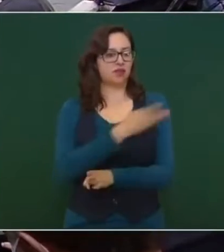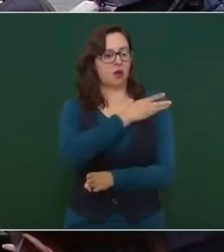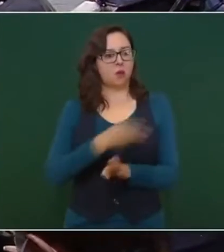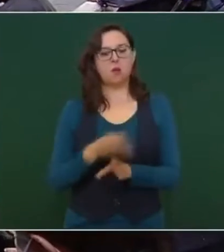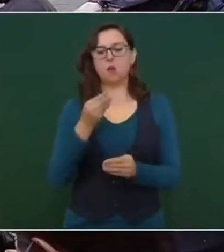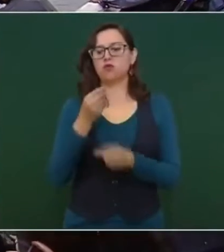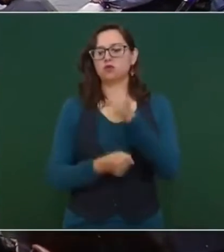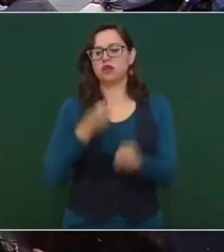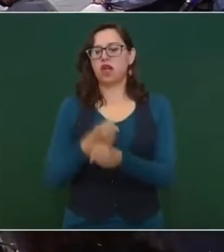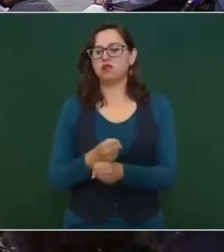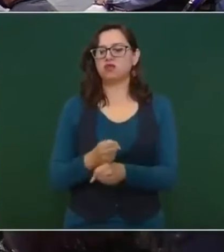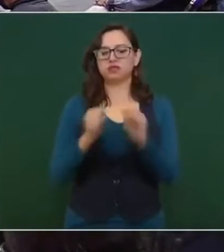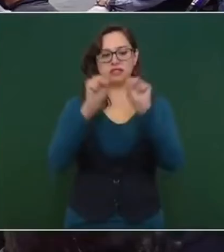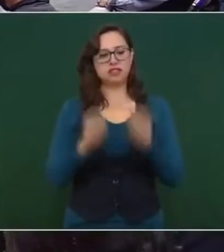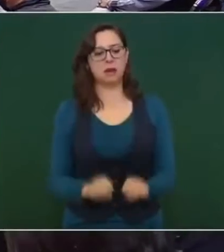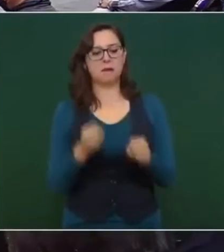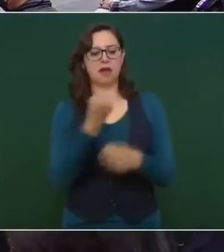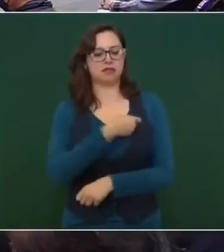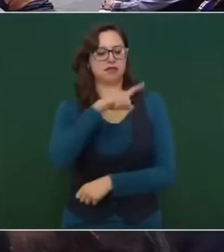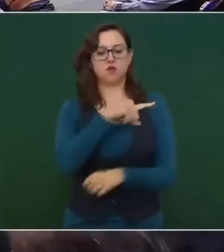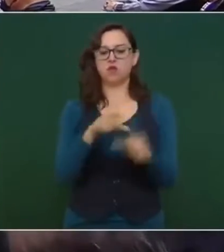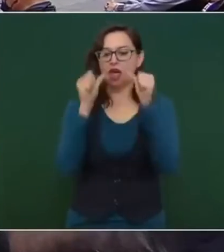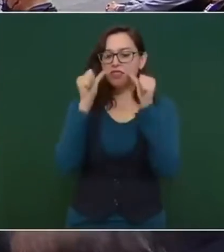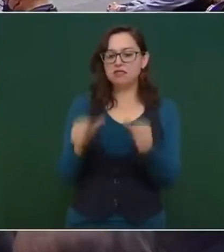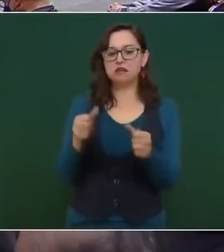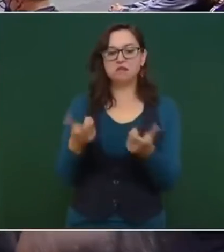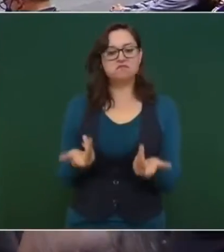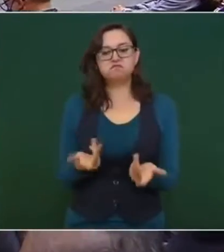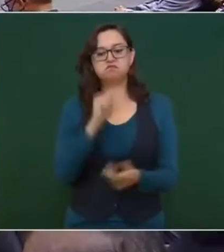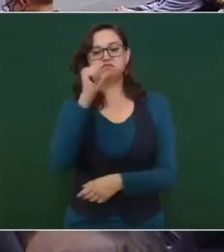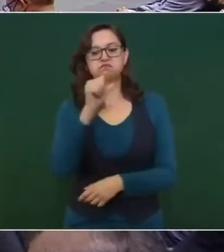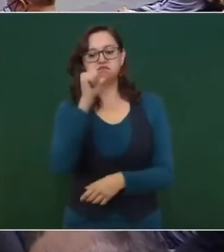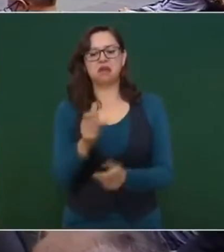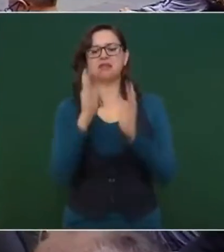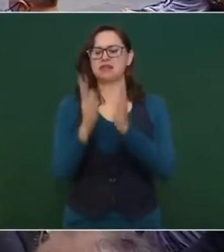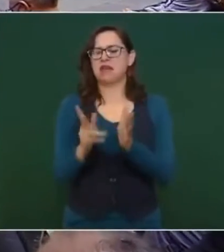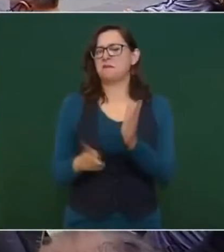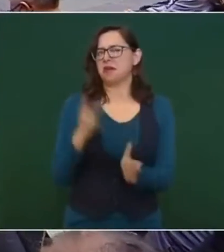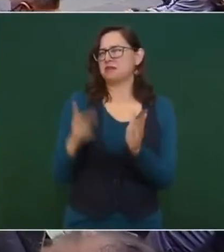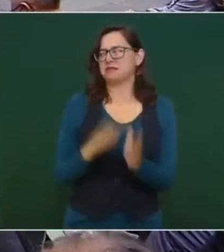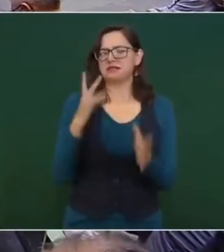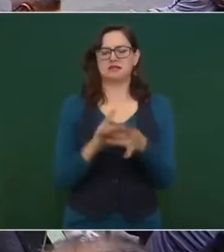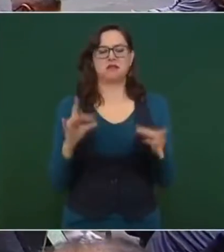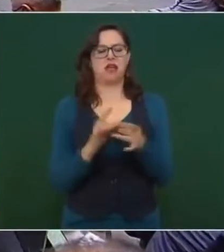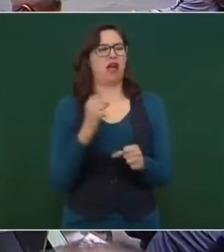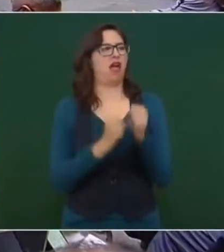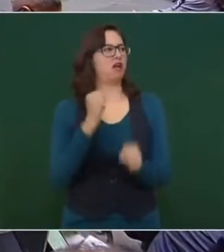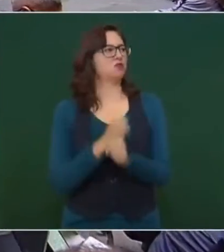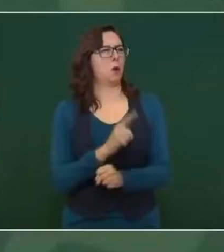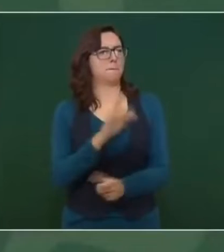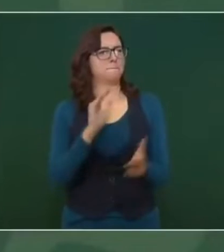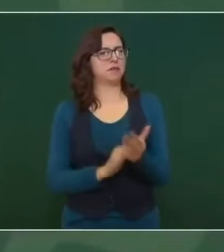sistema de salud, como hemos explicado en otras ocasiones, desde los años 80, concretamente en 1982,